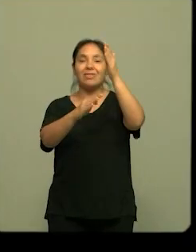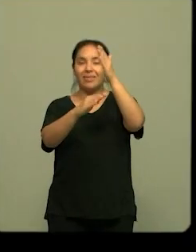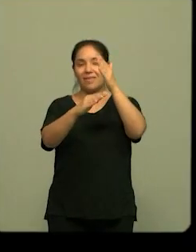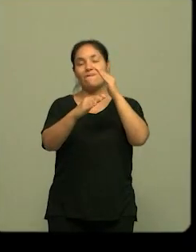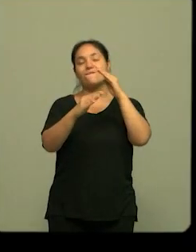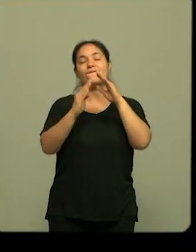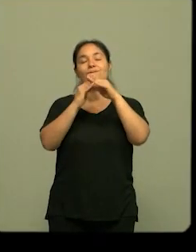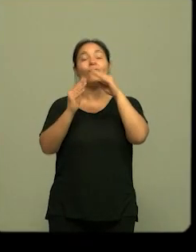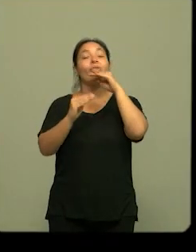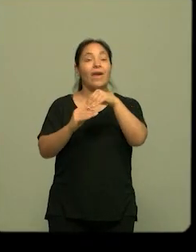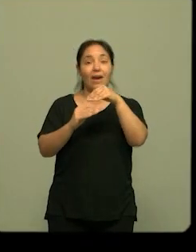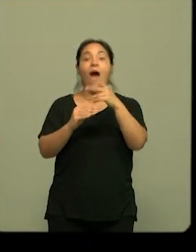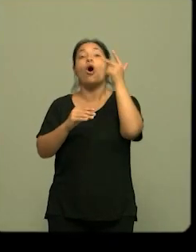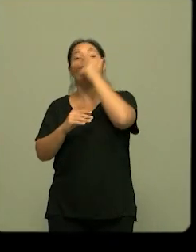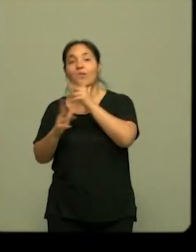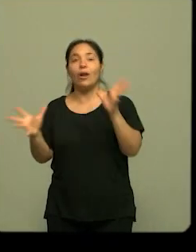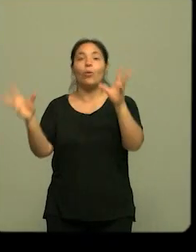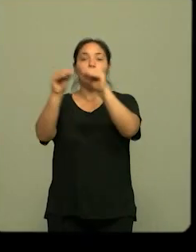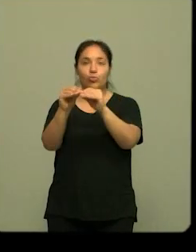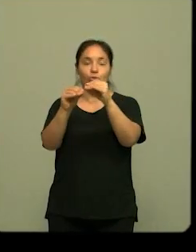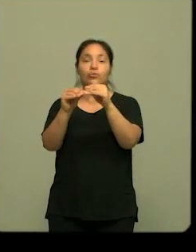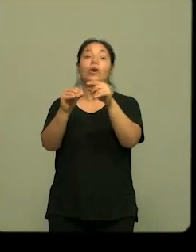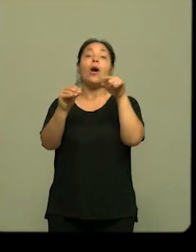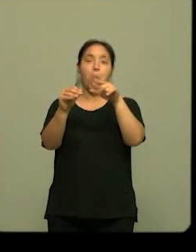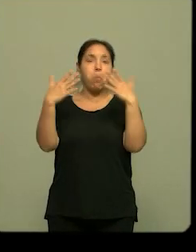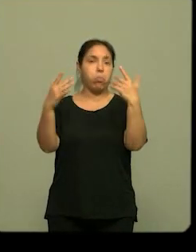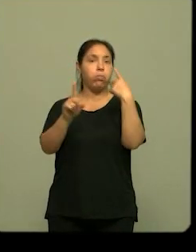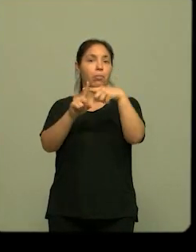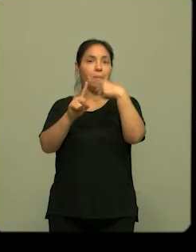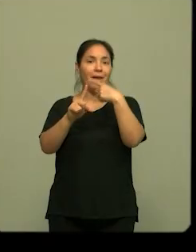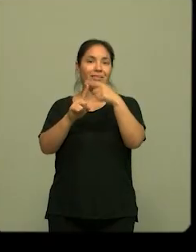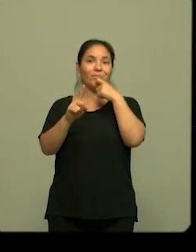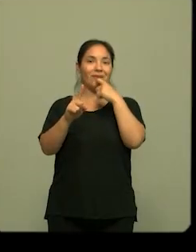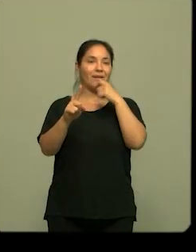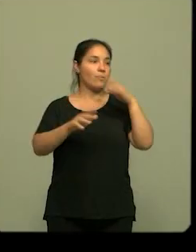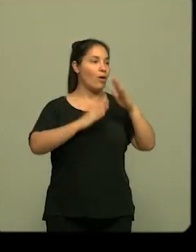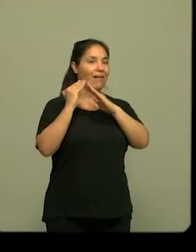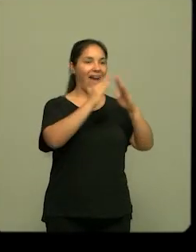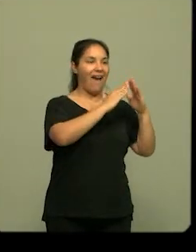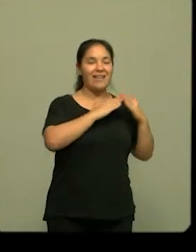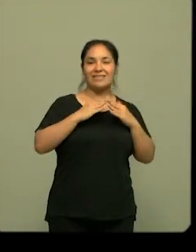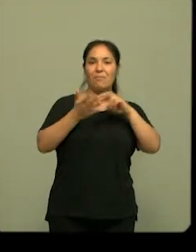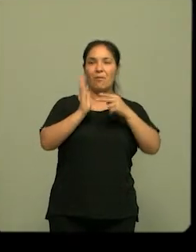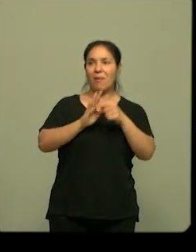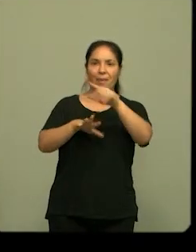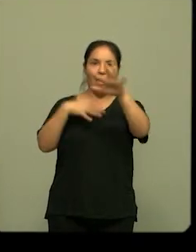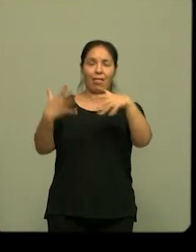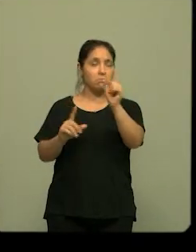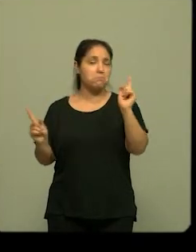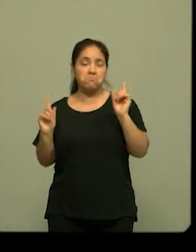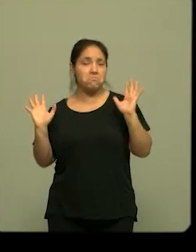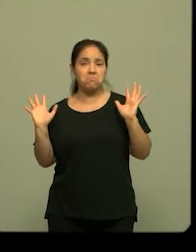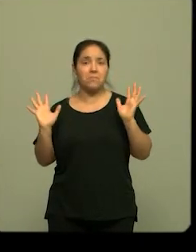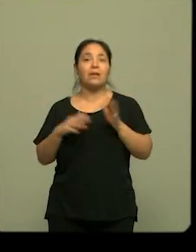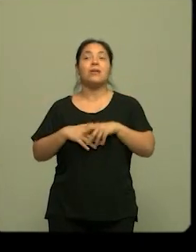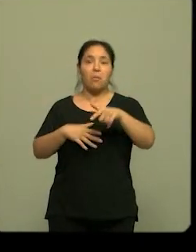tienen esa capacidad y que no afectan a ningún entorno residencial, por así decirlo. Claro. Y tampoco afectan al ambiente porque está preparado para